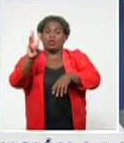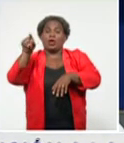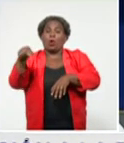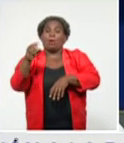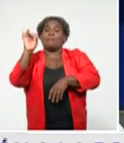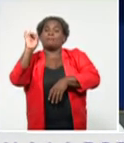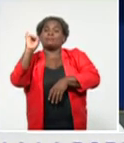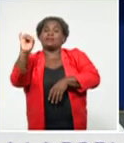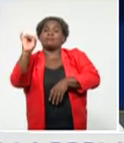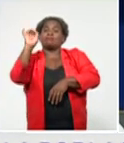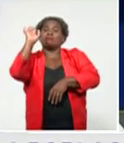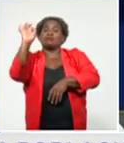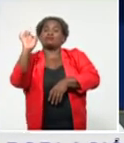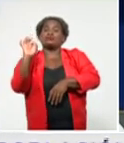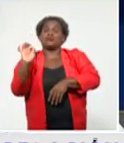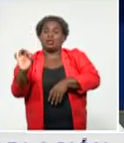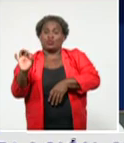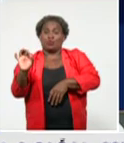3,6%. Ahí,